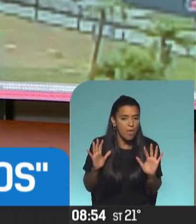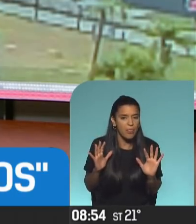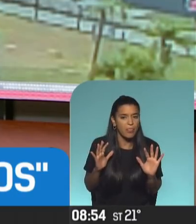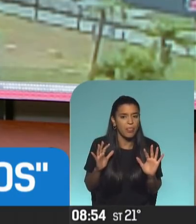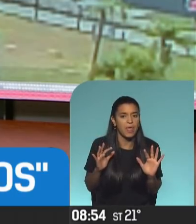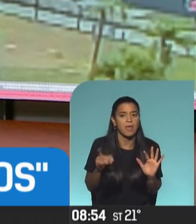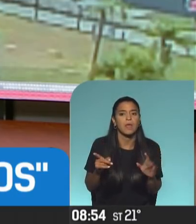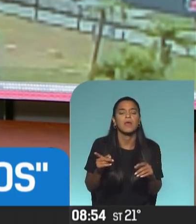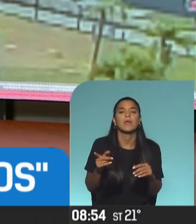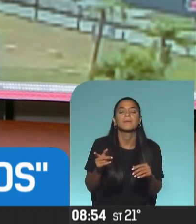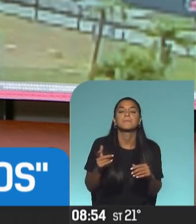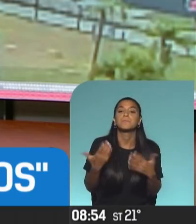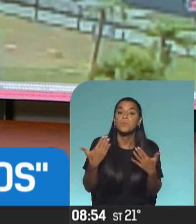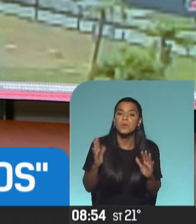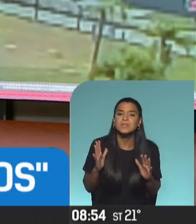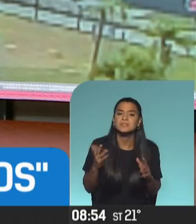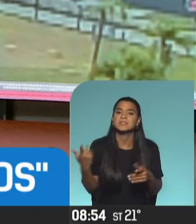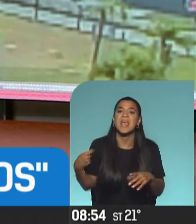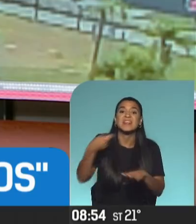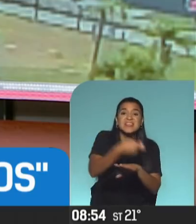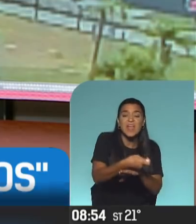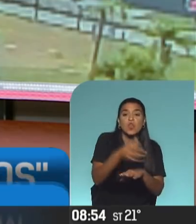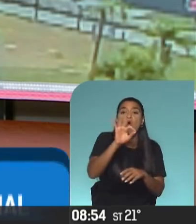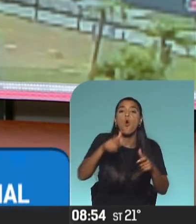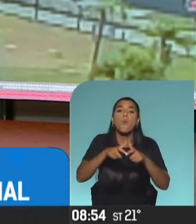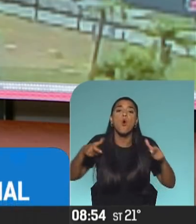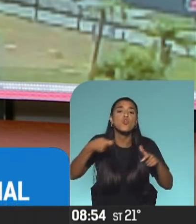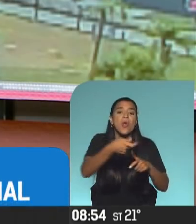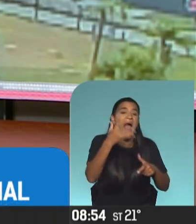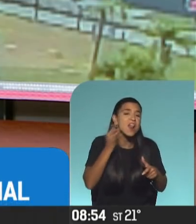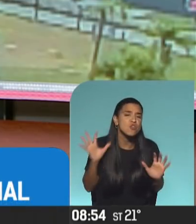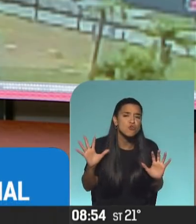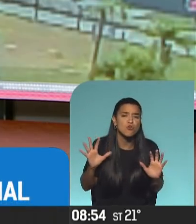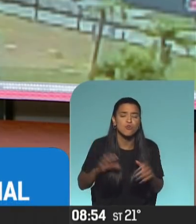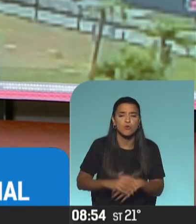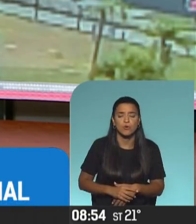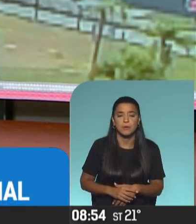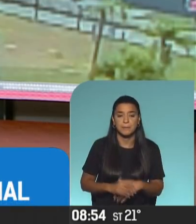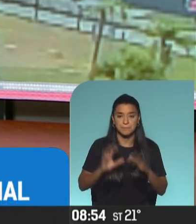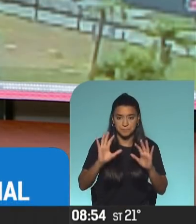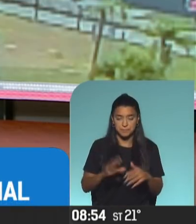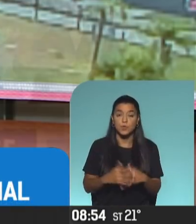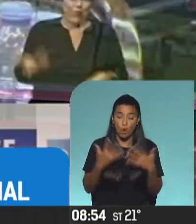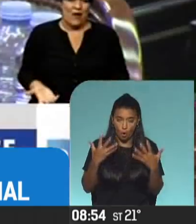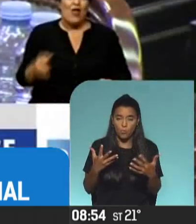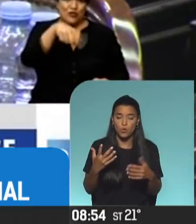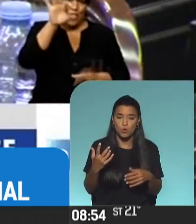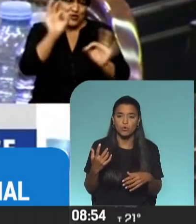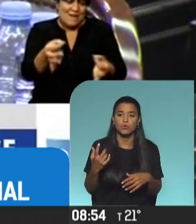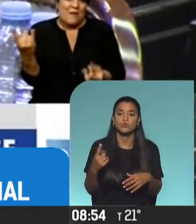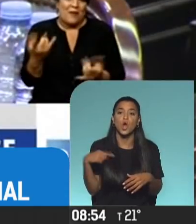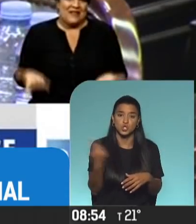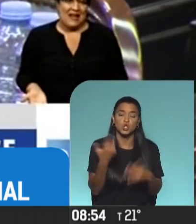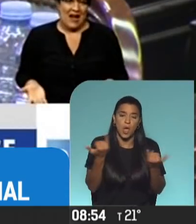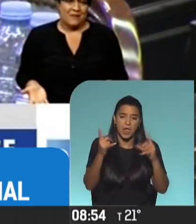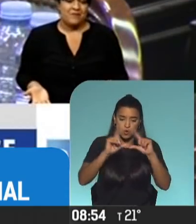efectuarse algún tipo de reintegro o bono en este sentido? Mira, por supuesto tenemos esos números